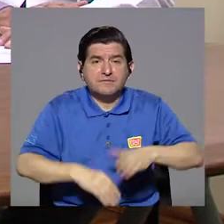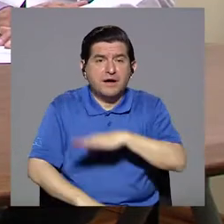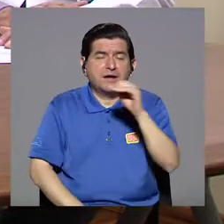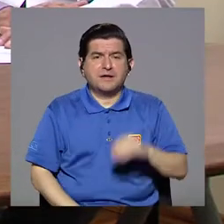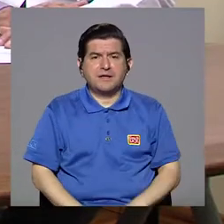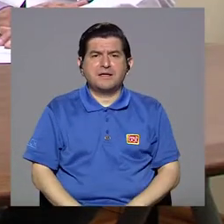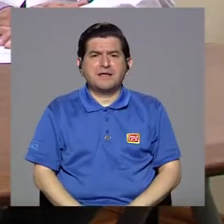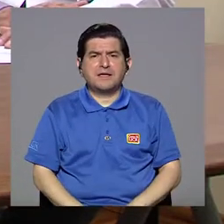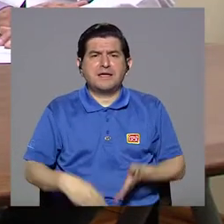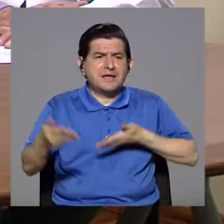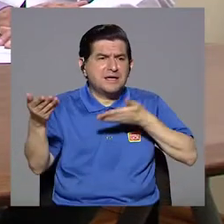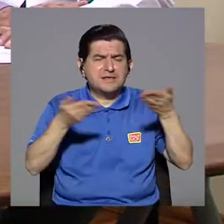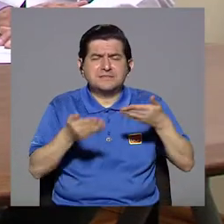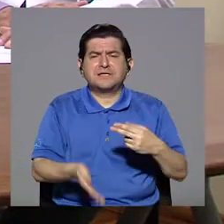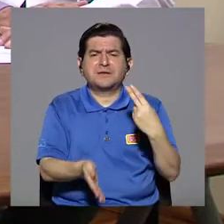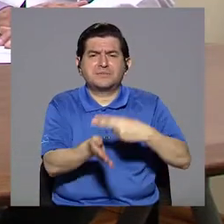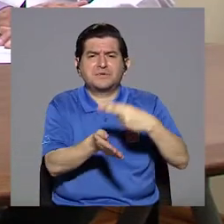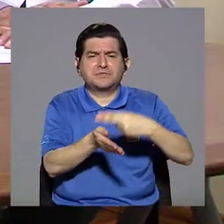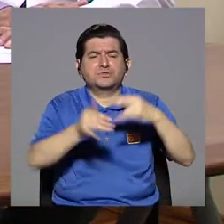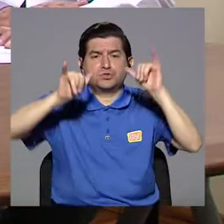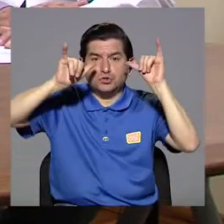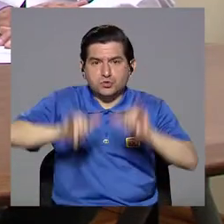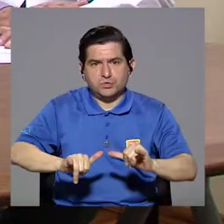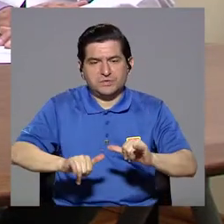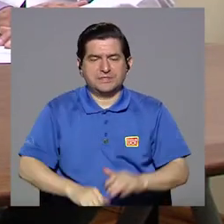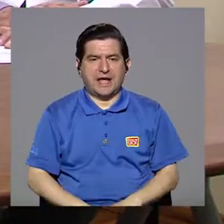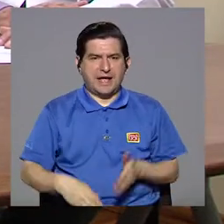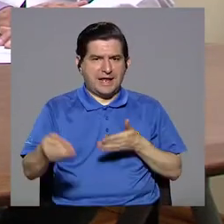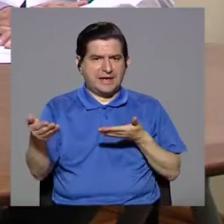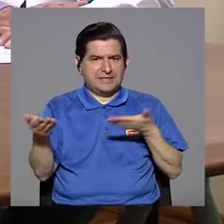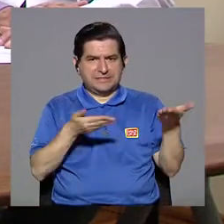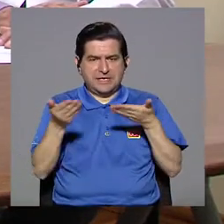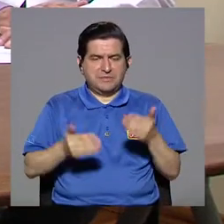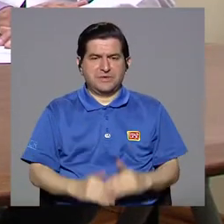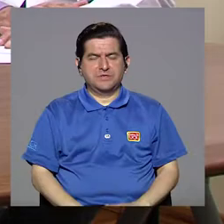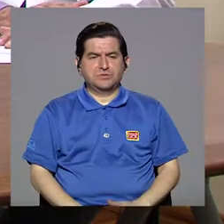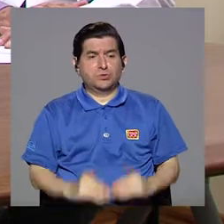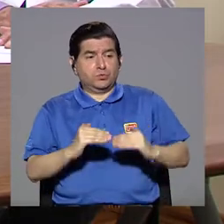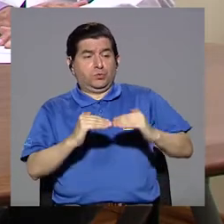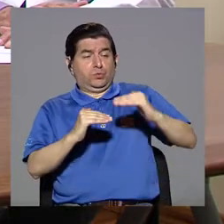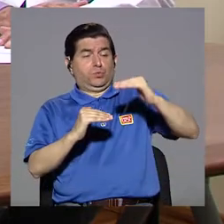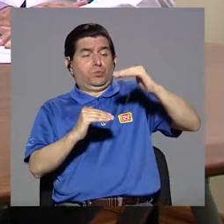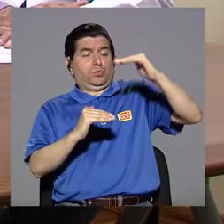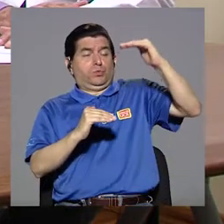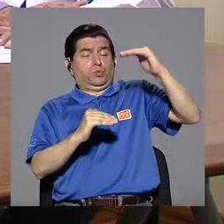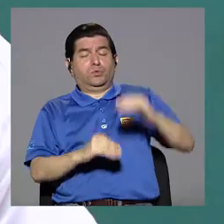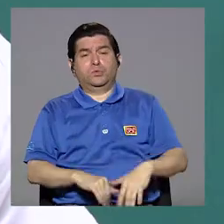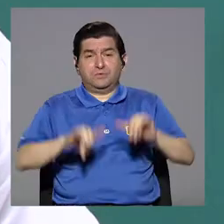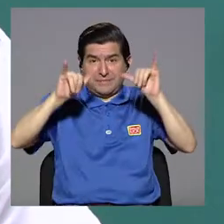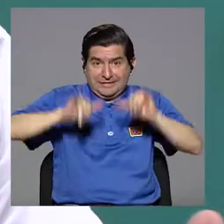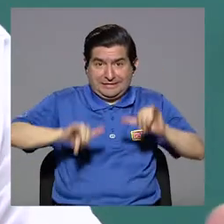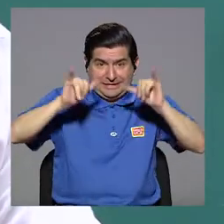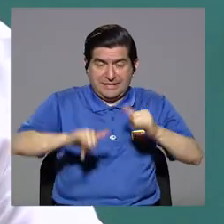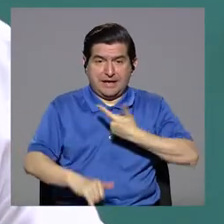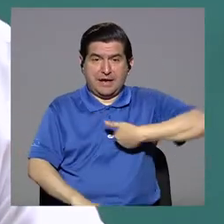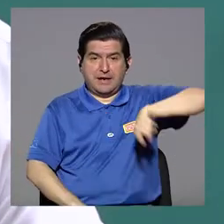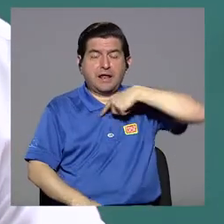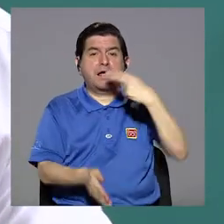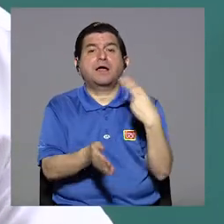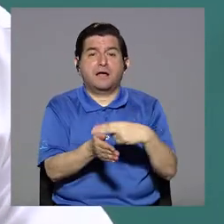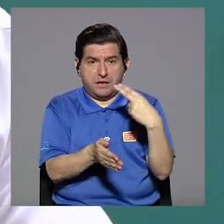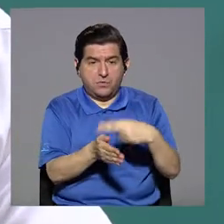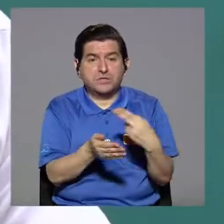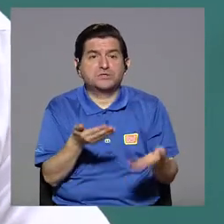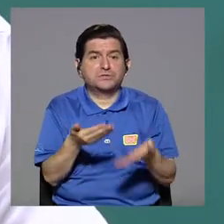y la ocupación de los servicios de hospitalización que son servicios muy altos que tienen un porcentaje muy alto ocupación y el caso en